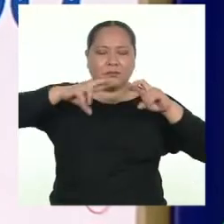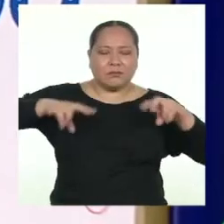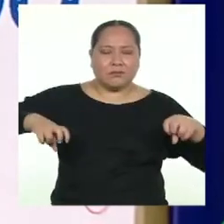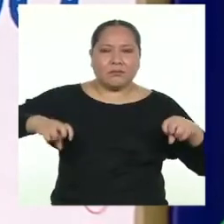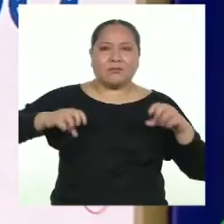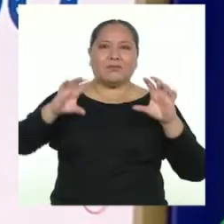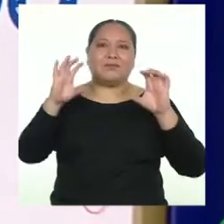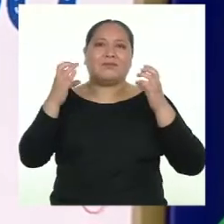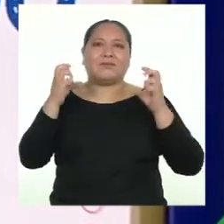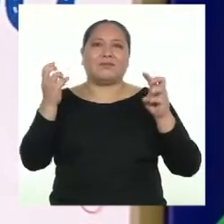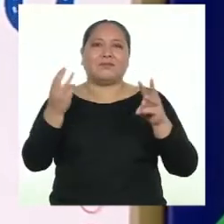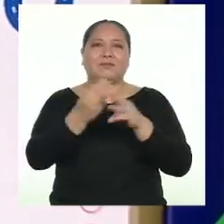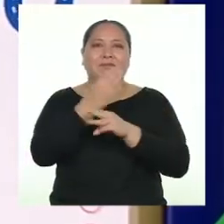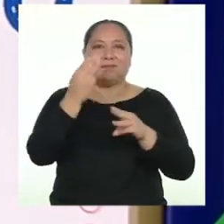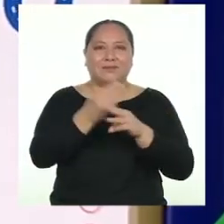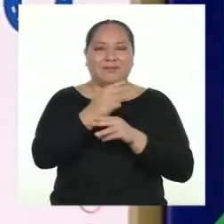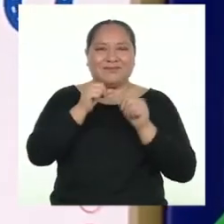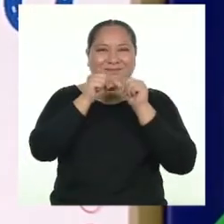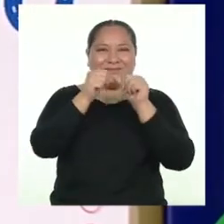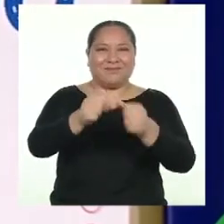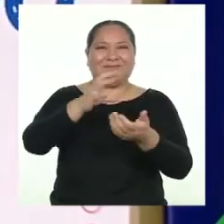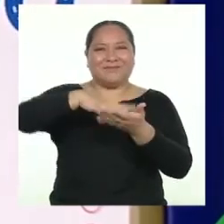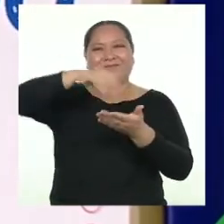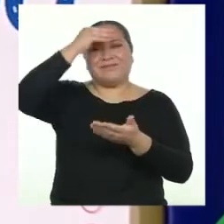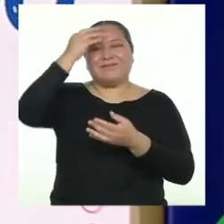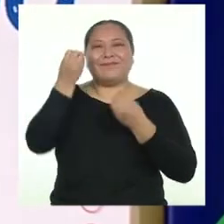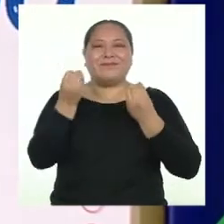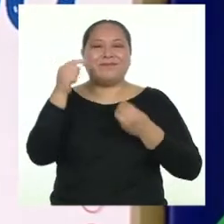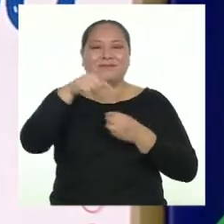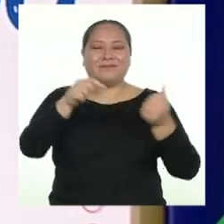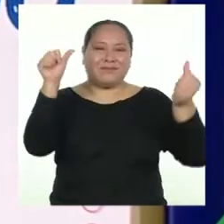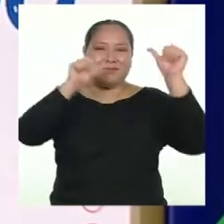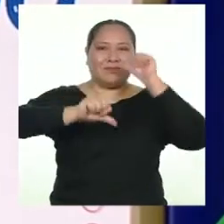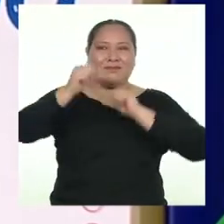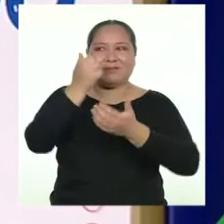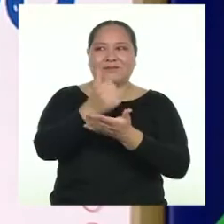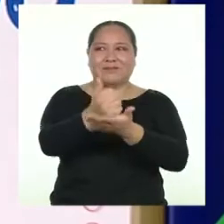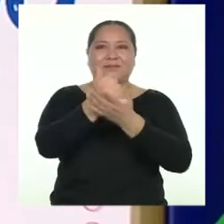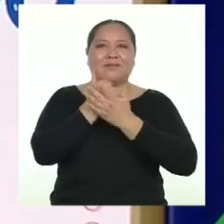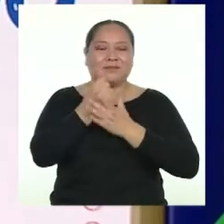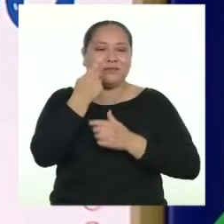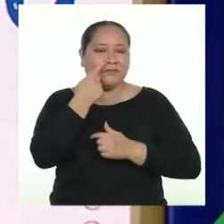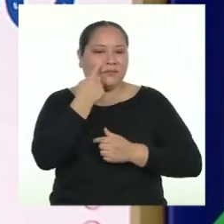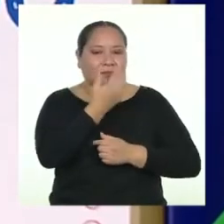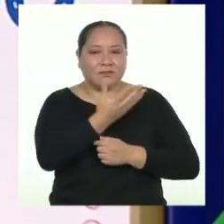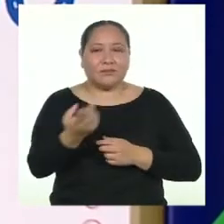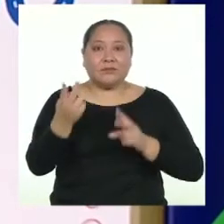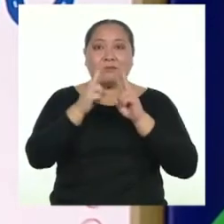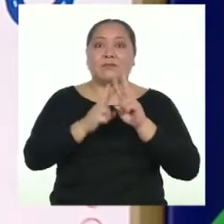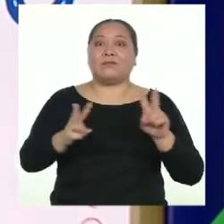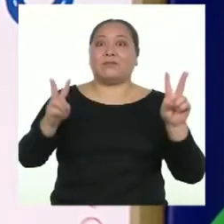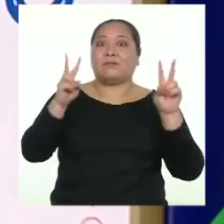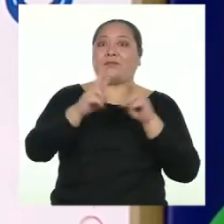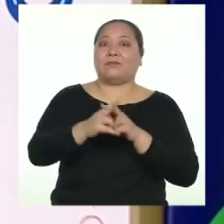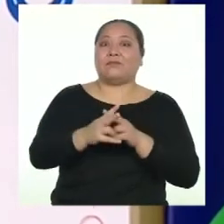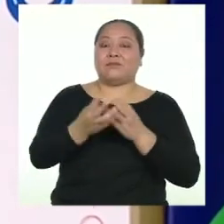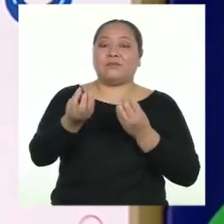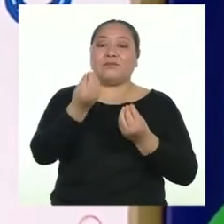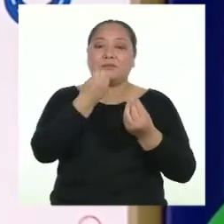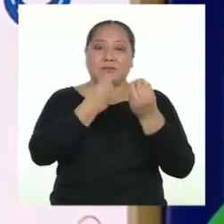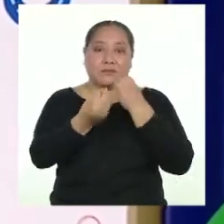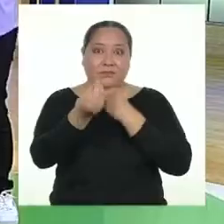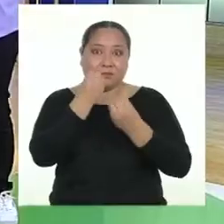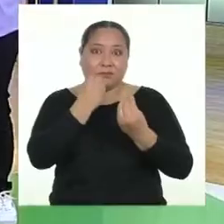área de matemática y seguiremos aprendiendo cómo esta ciencia nos puede ayudar a conocer de los valores nutritivos de nuestros